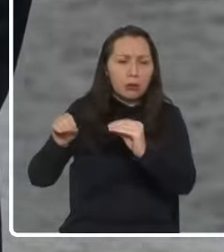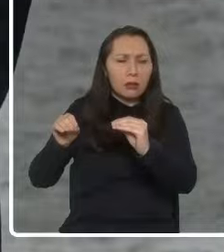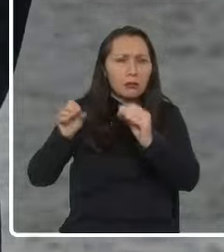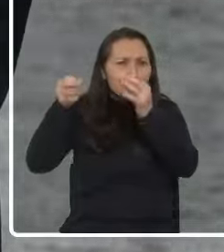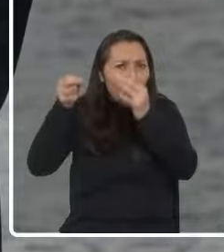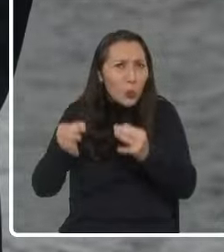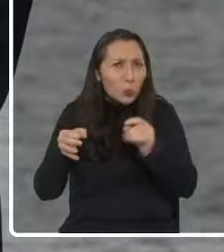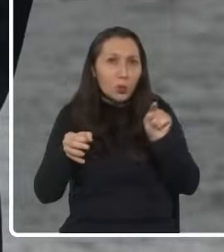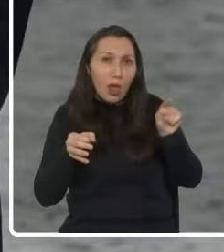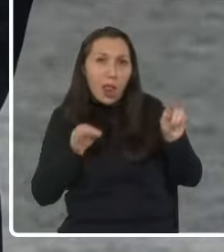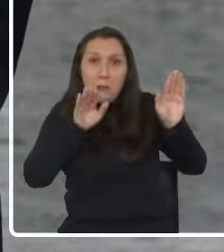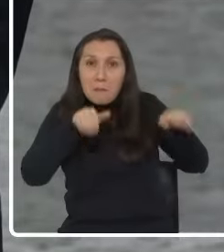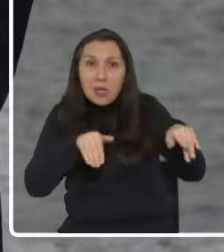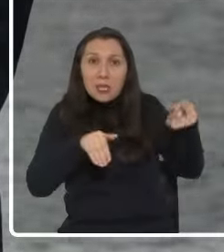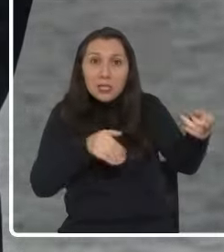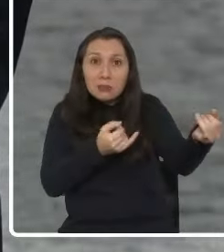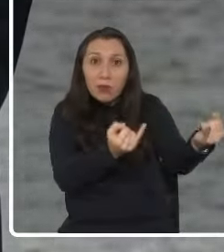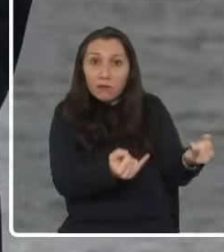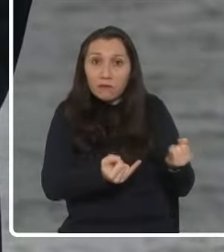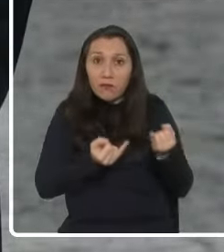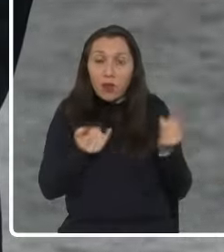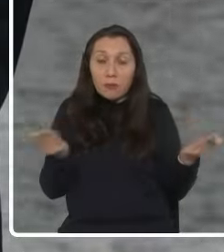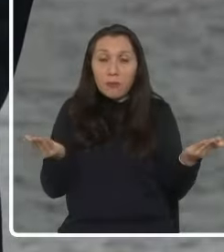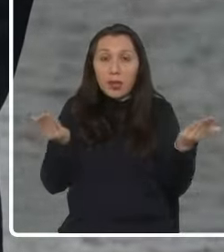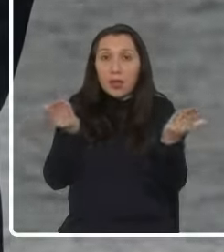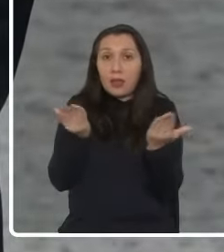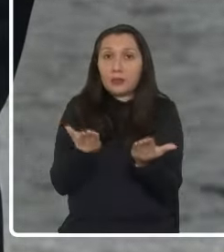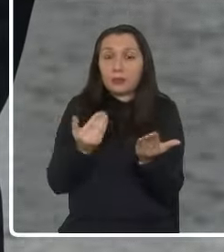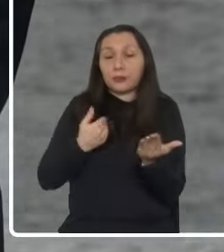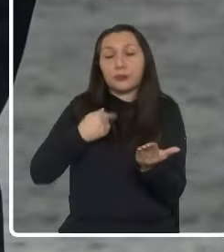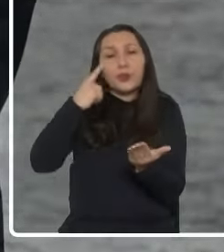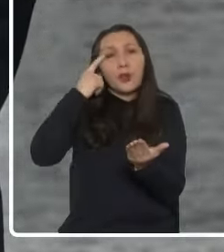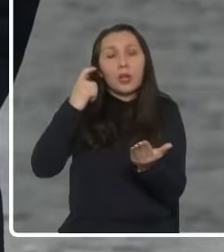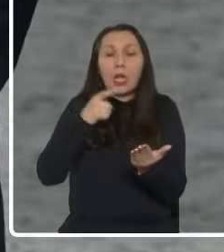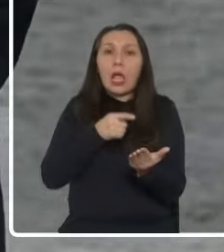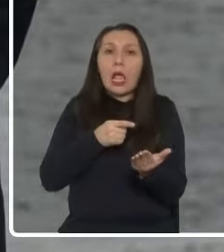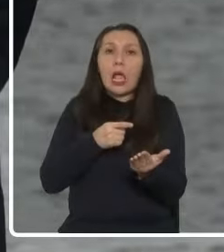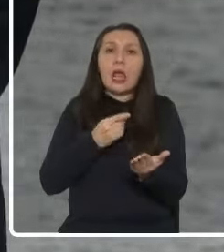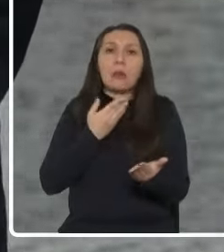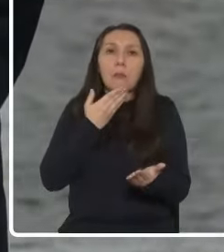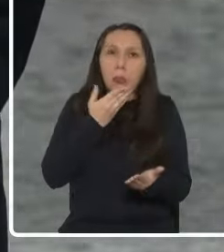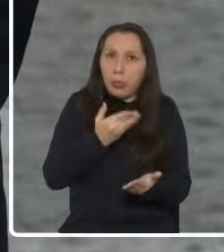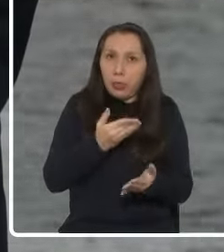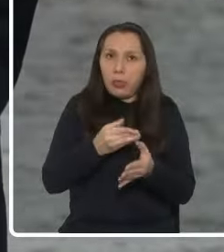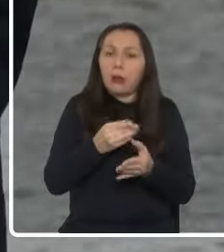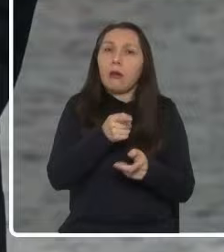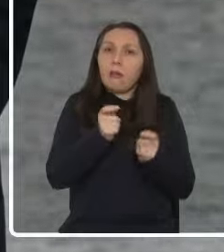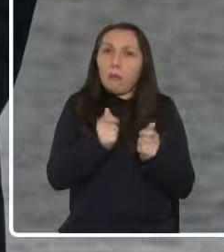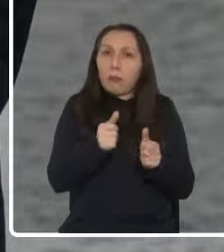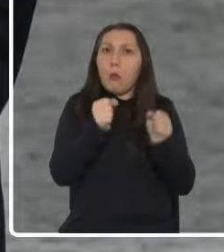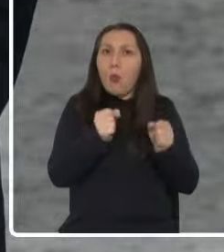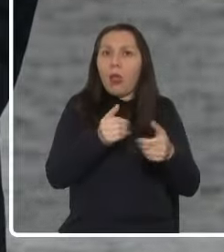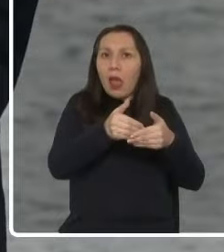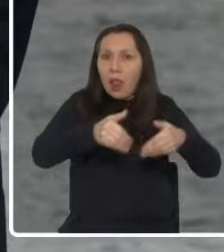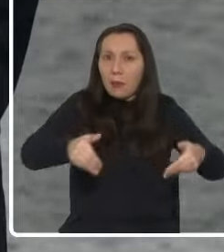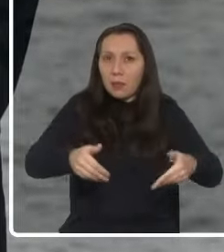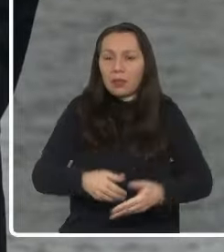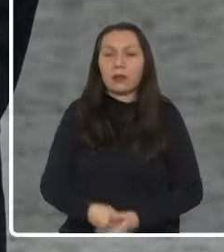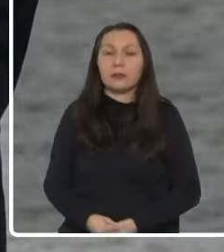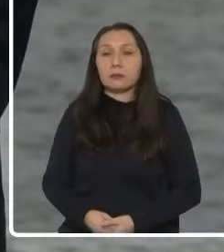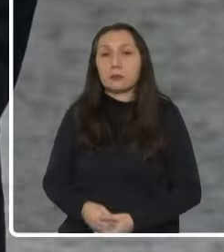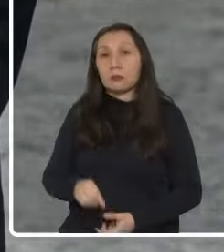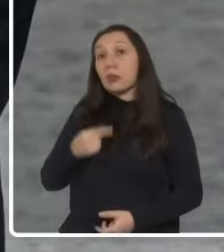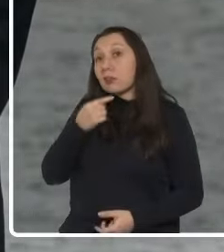responden exactamente a lo que él dijo, creo que se ha excedido en sus competencias. Ministro, no es primera vez